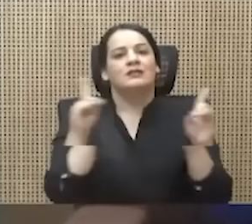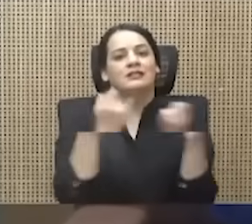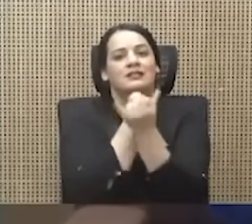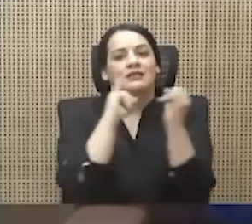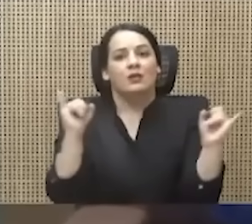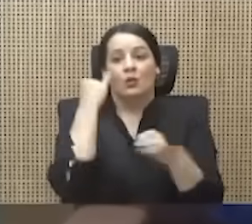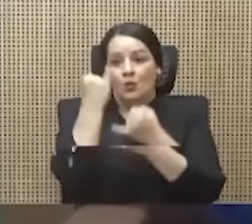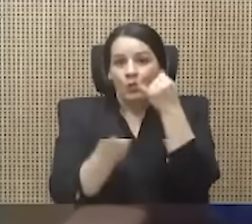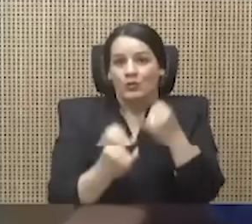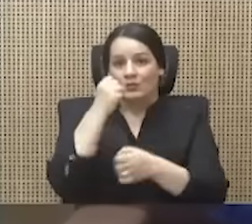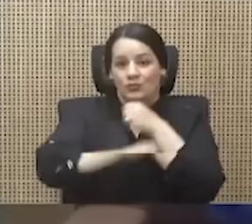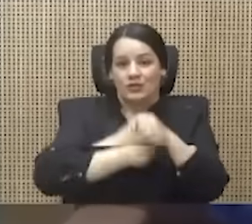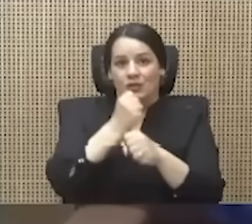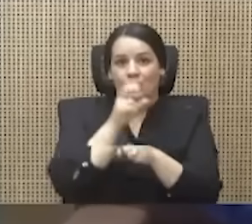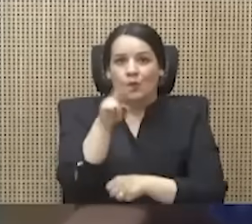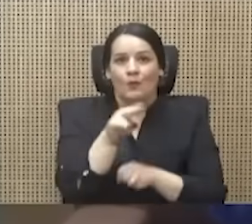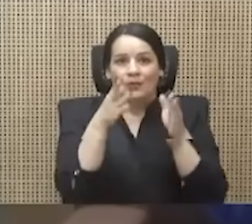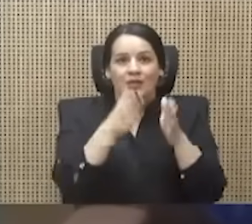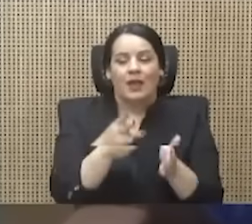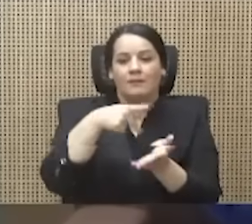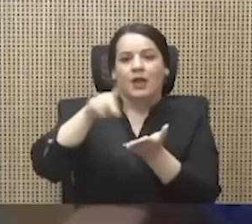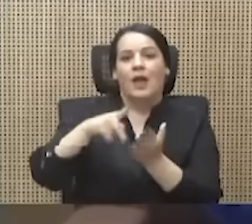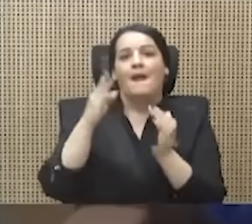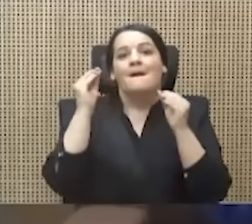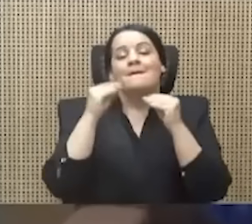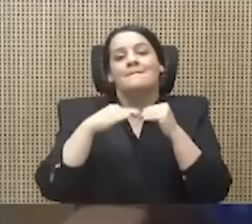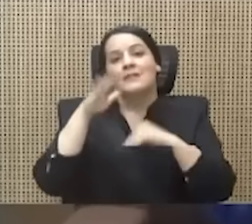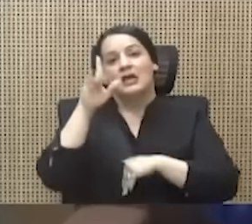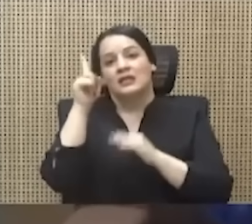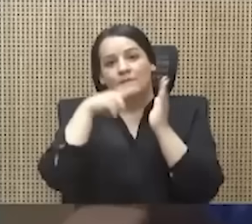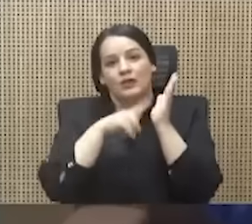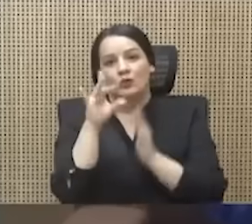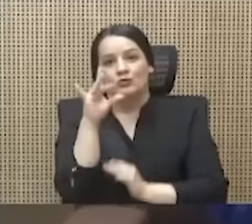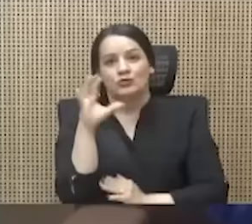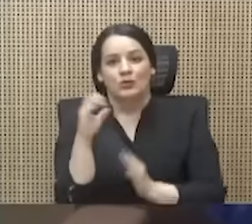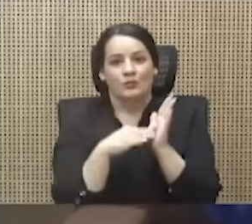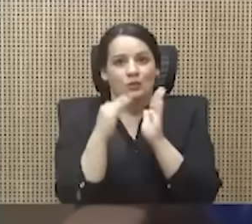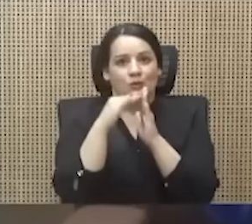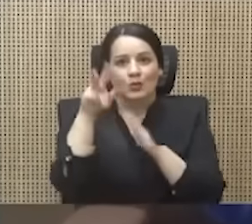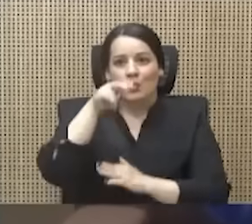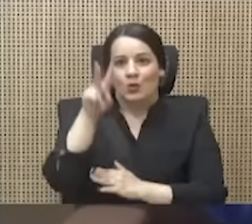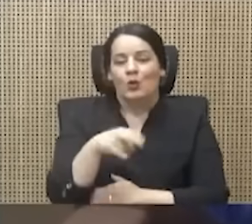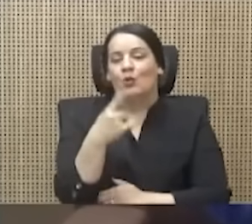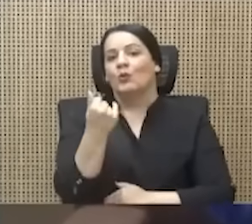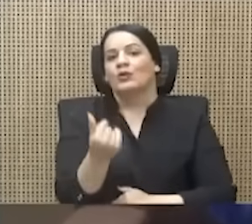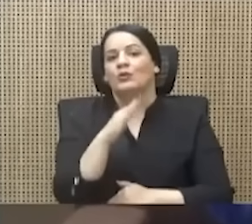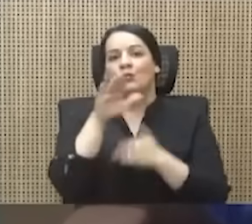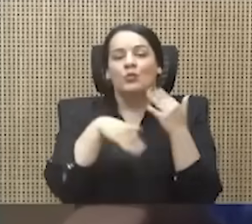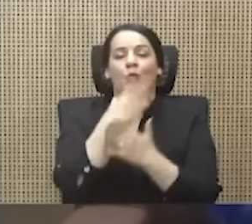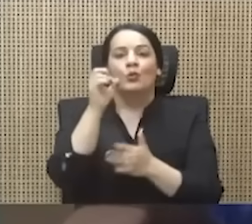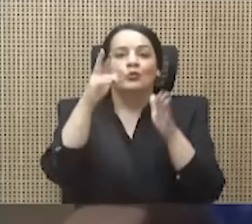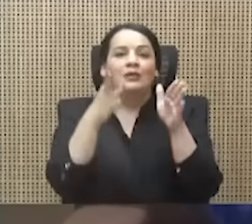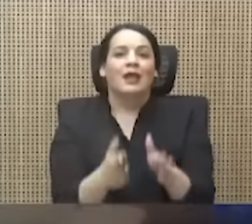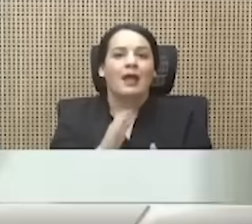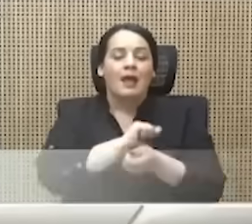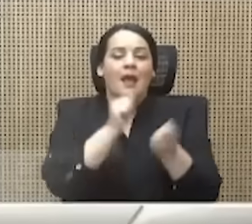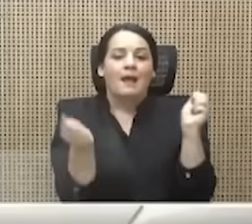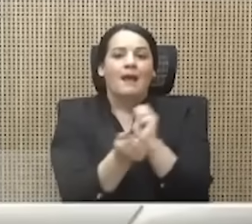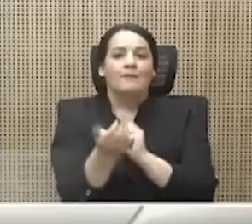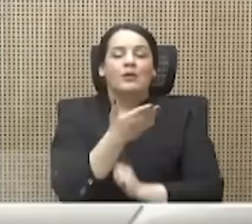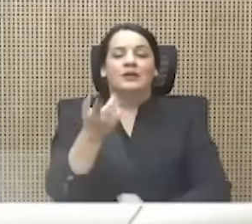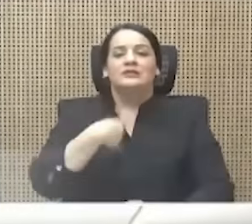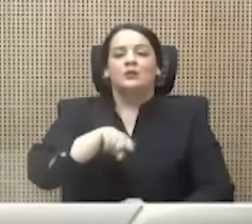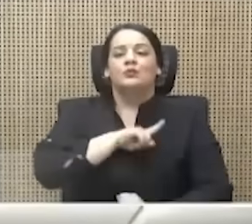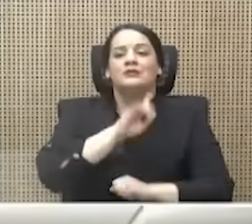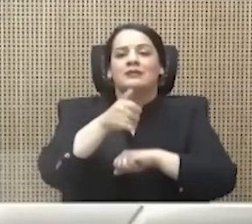década, compañeros, se han pagado más de 1.800 millones de colones con dinero de todos los costarricenses a cambio de que se nos